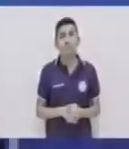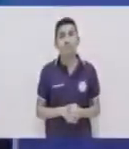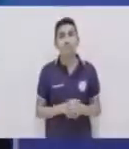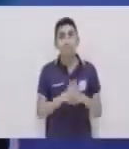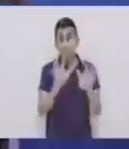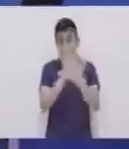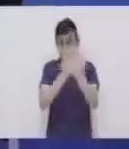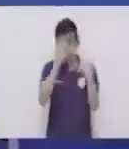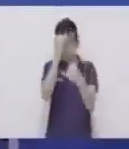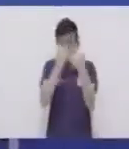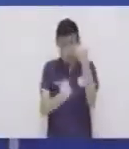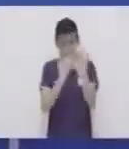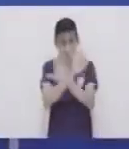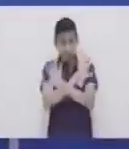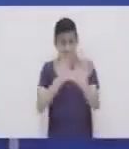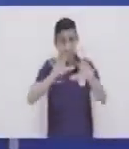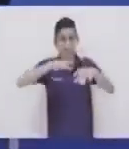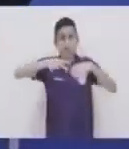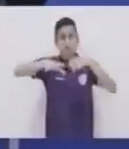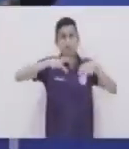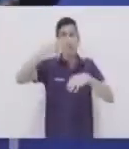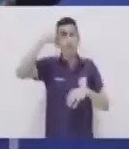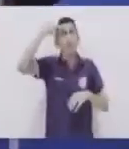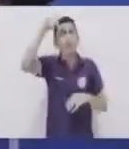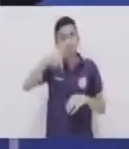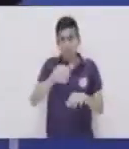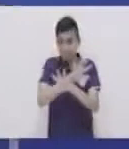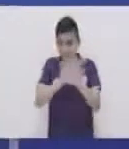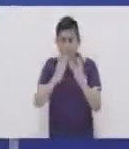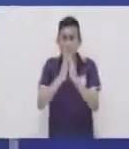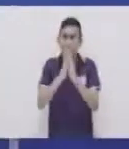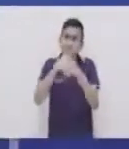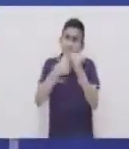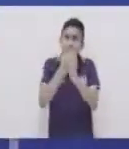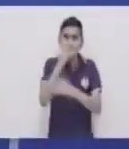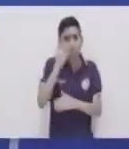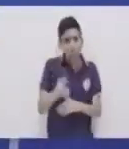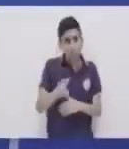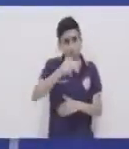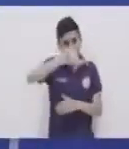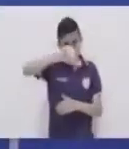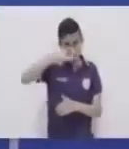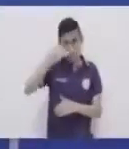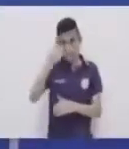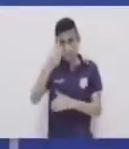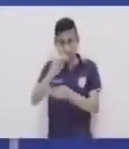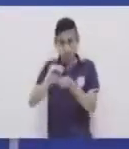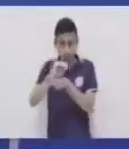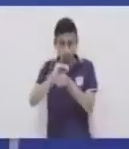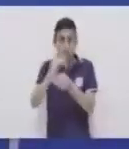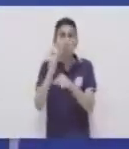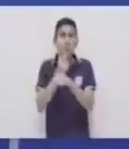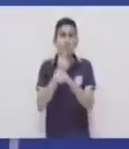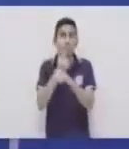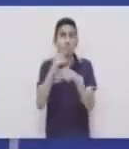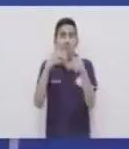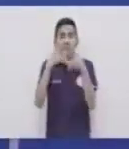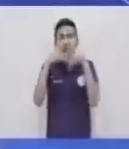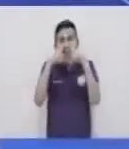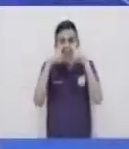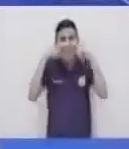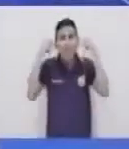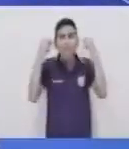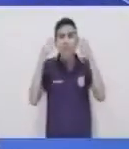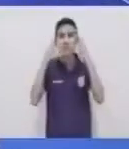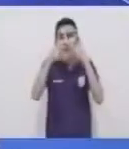Con esto finalizamos nuestra actividad del día de hoy. Recuerda lavarte frecuentemente las manos con agua y con jabón, utilizar tu